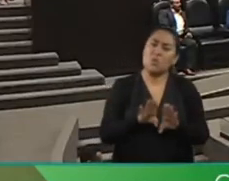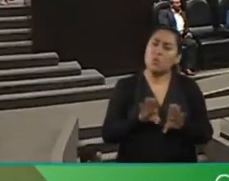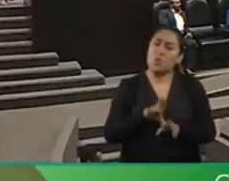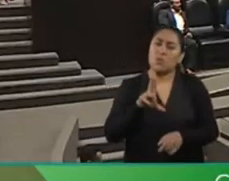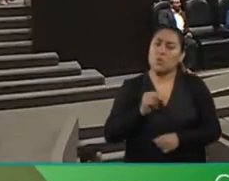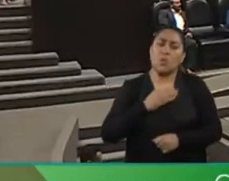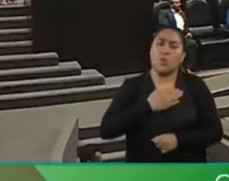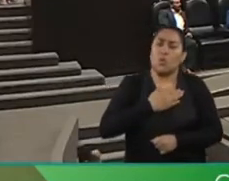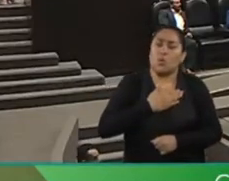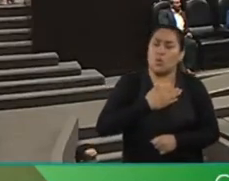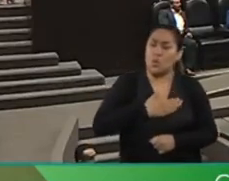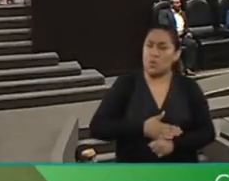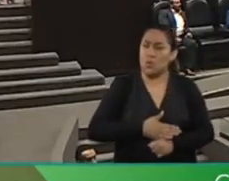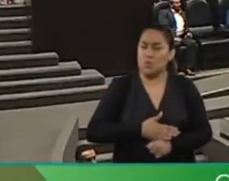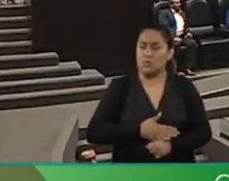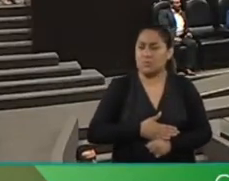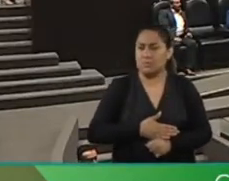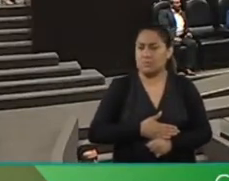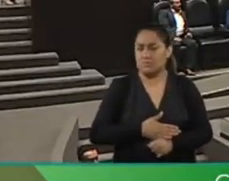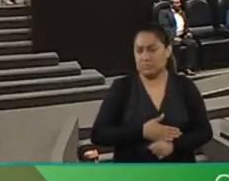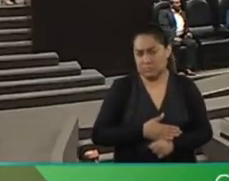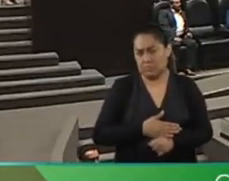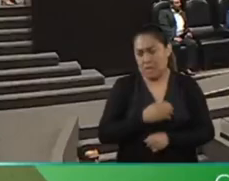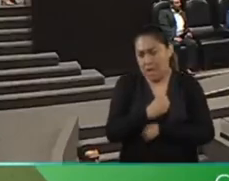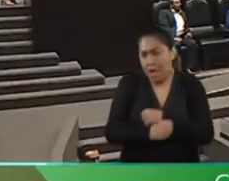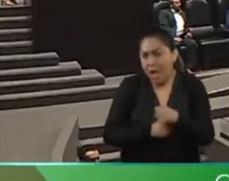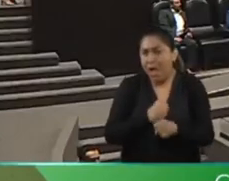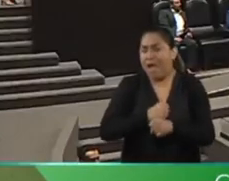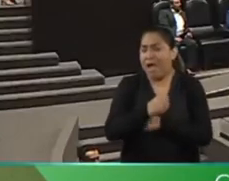injusta injusticia histórica que ha